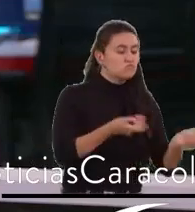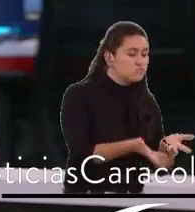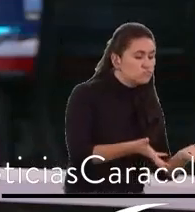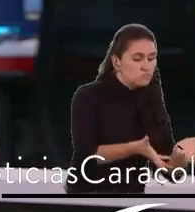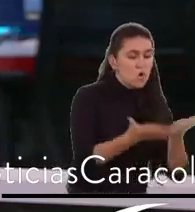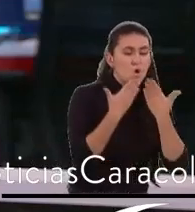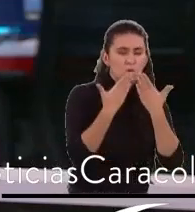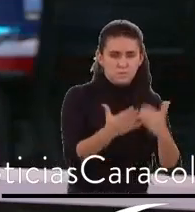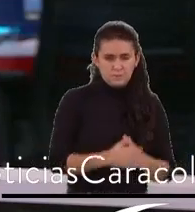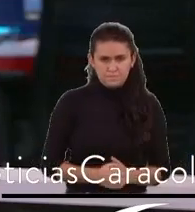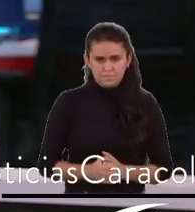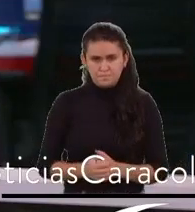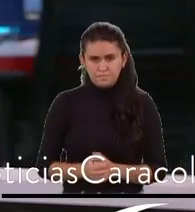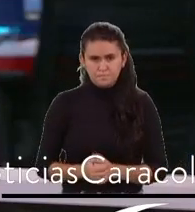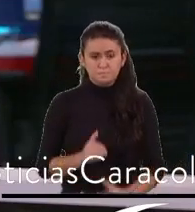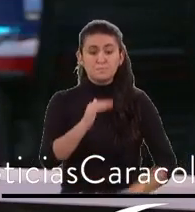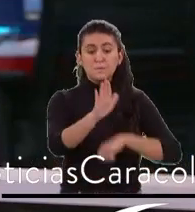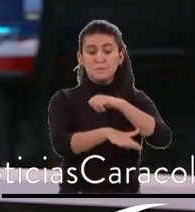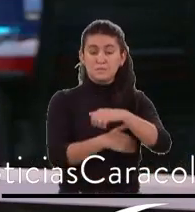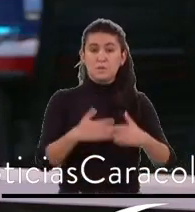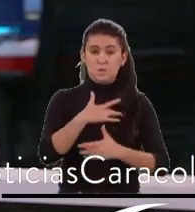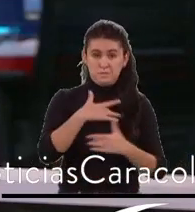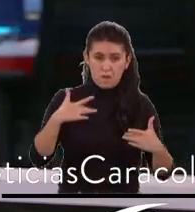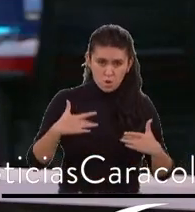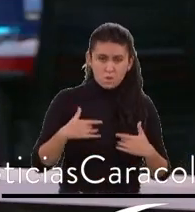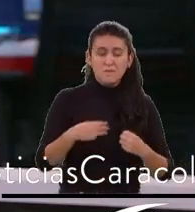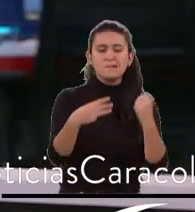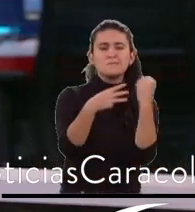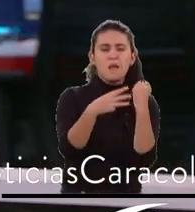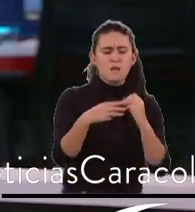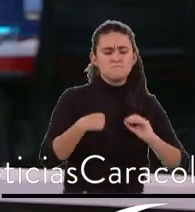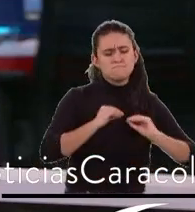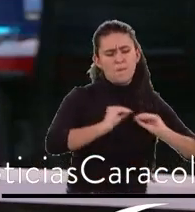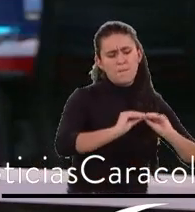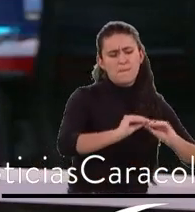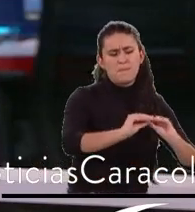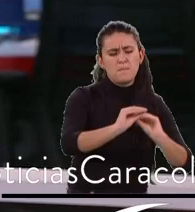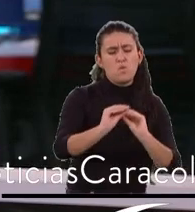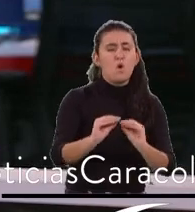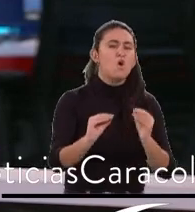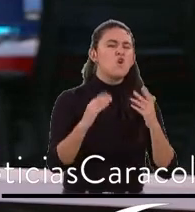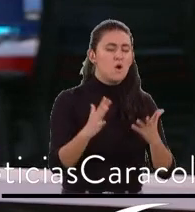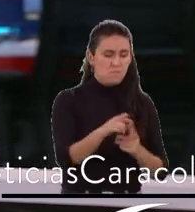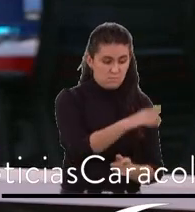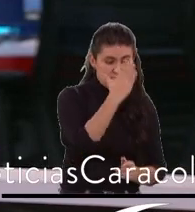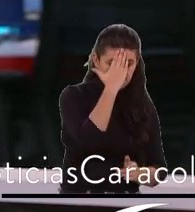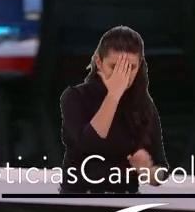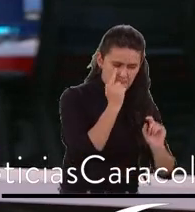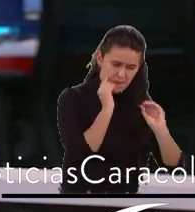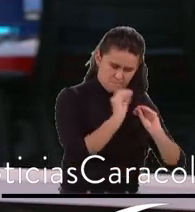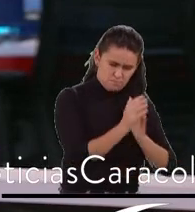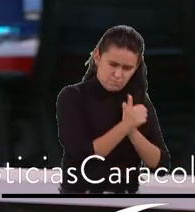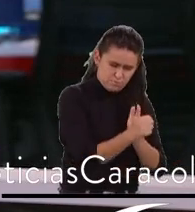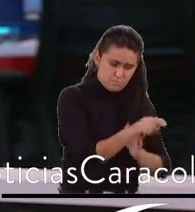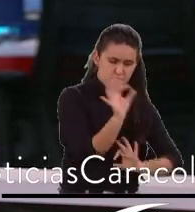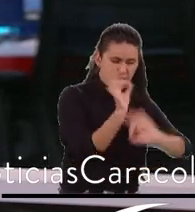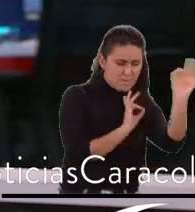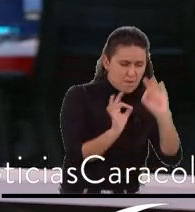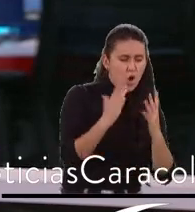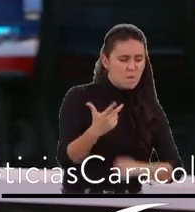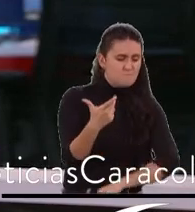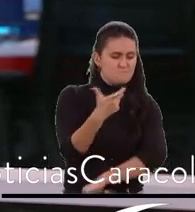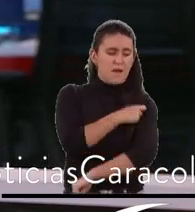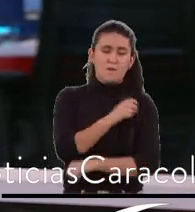ministerio de salud y el sena capacitarán a trabajadores de la salud sobre la logística prevista para el manejo de la vacuna contra el cob y 19